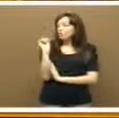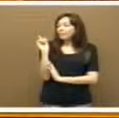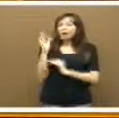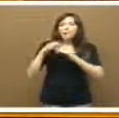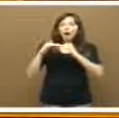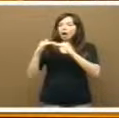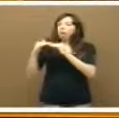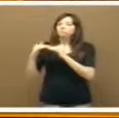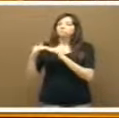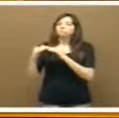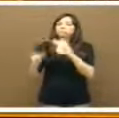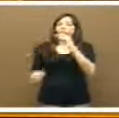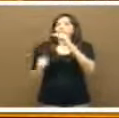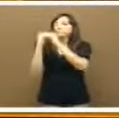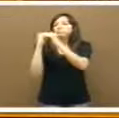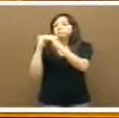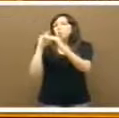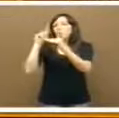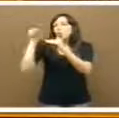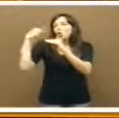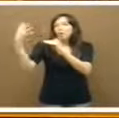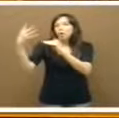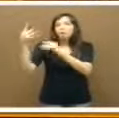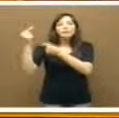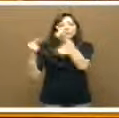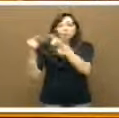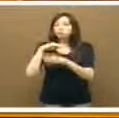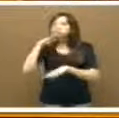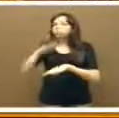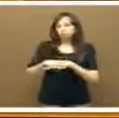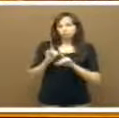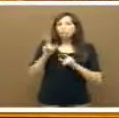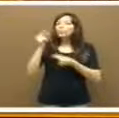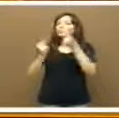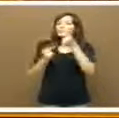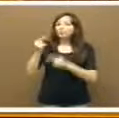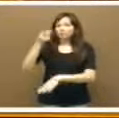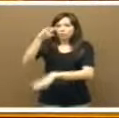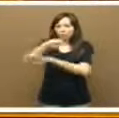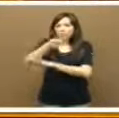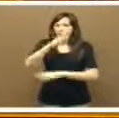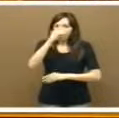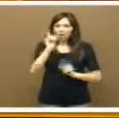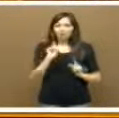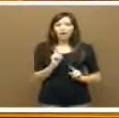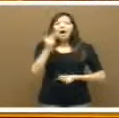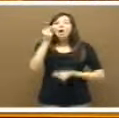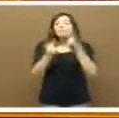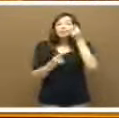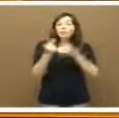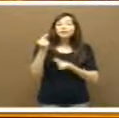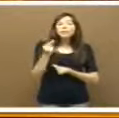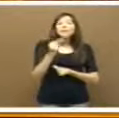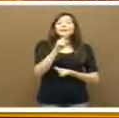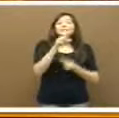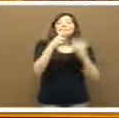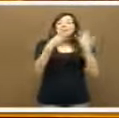cumplimiento del déficit sobre un presupuesto, no lo olvidemos, de 4.790 millones,